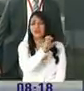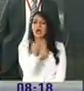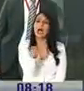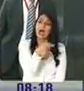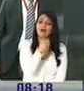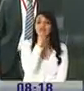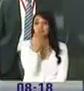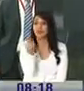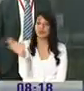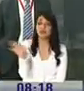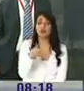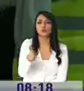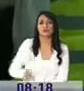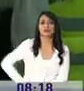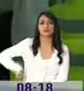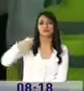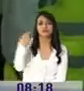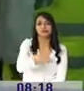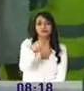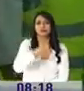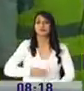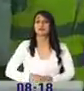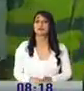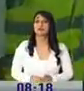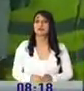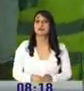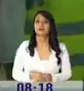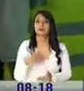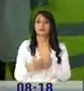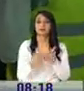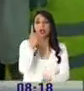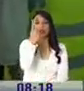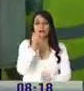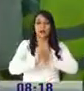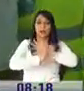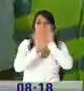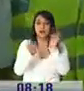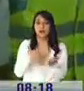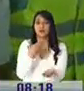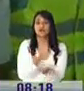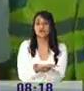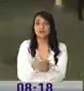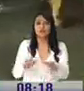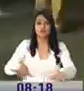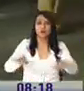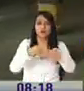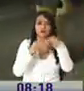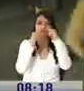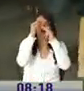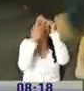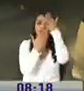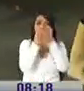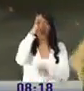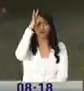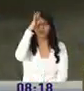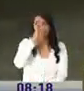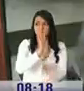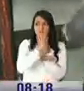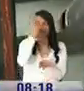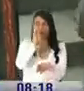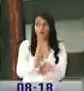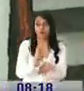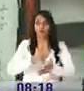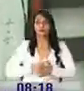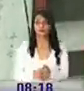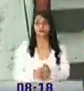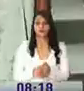plata pones tu bolsillo cerca de las 11 de la mañana el presidente se desplazó hasta el lugar donde se construye el nuevo hospital del I Sur aquí junto a